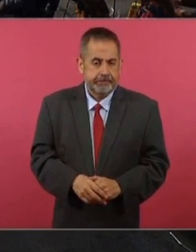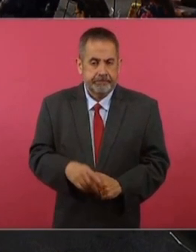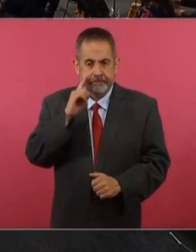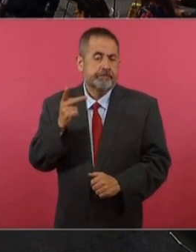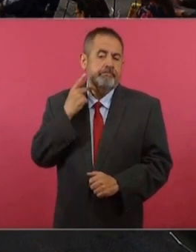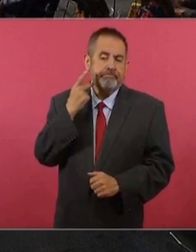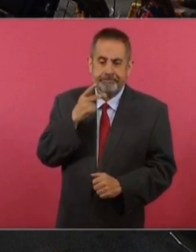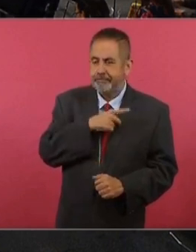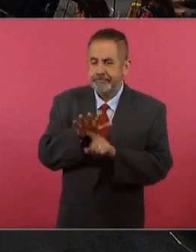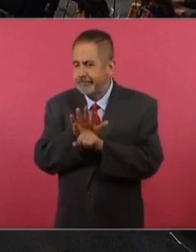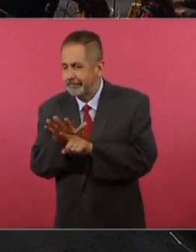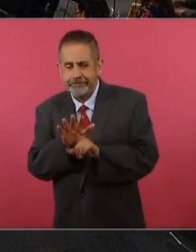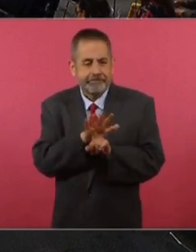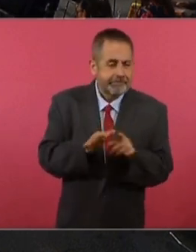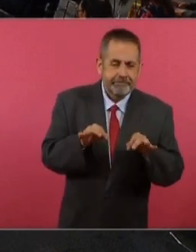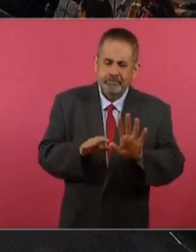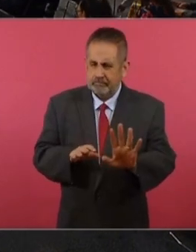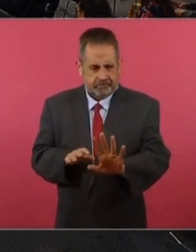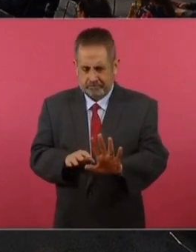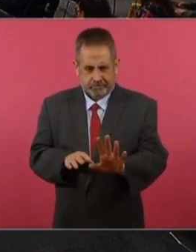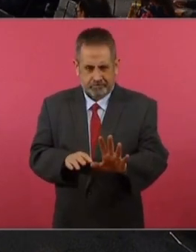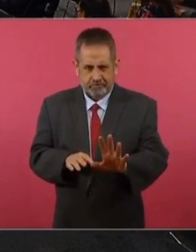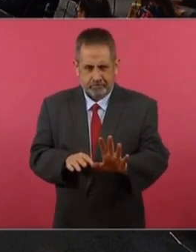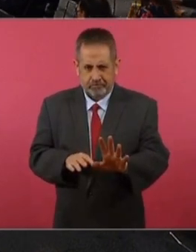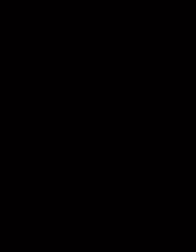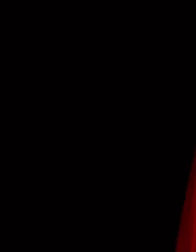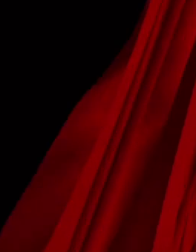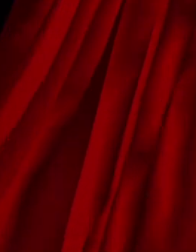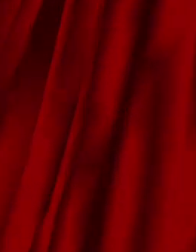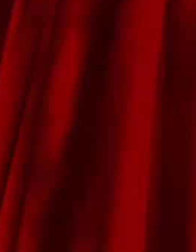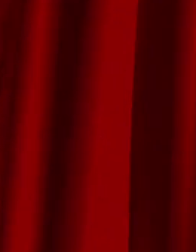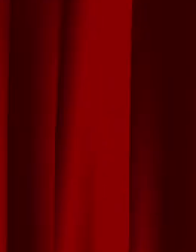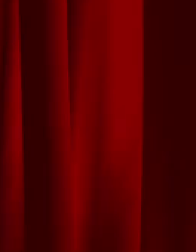no es maniquea no es de buenos y malos